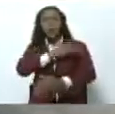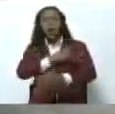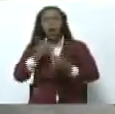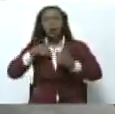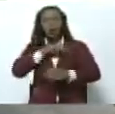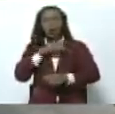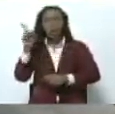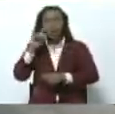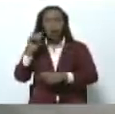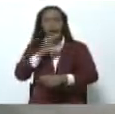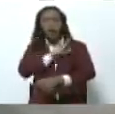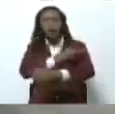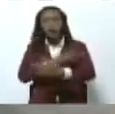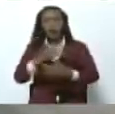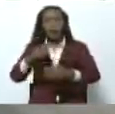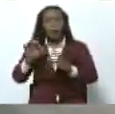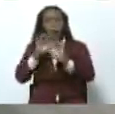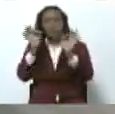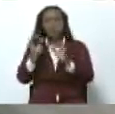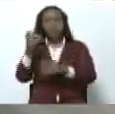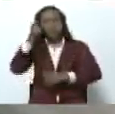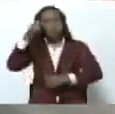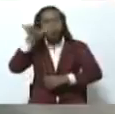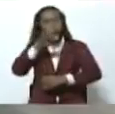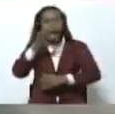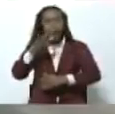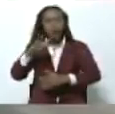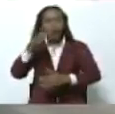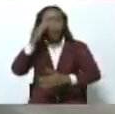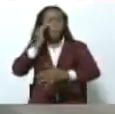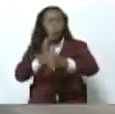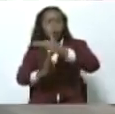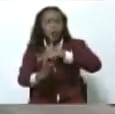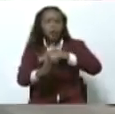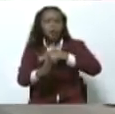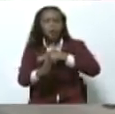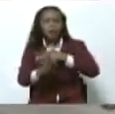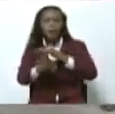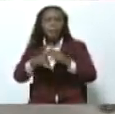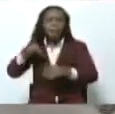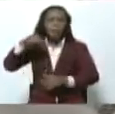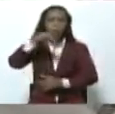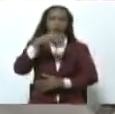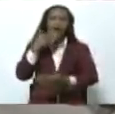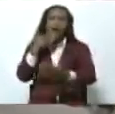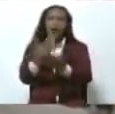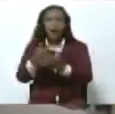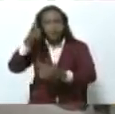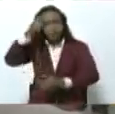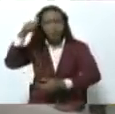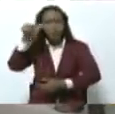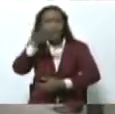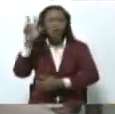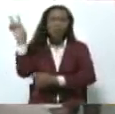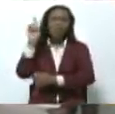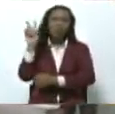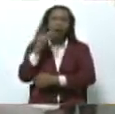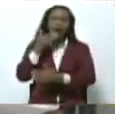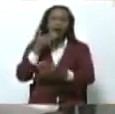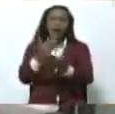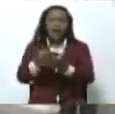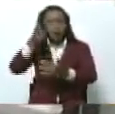la fuerza y el poder del pueblo humilde, del pueblo de a pie. Gracias al pueblo de Venezuela, al